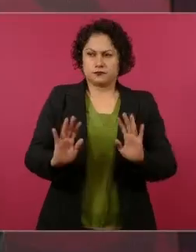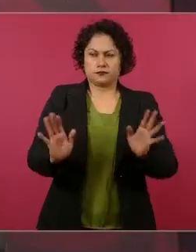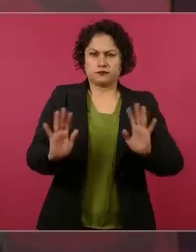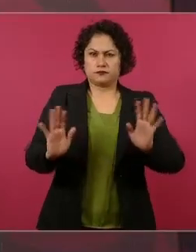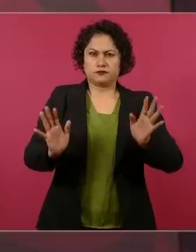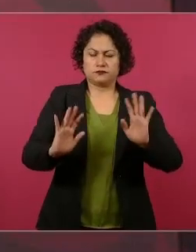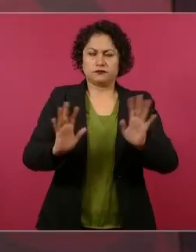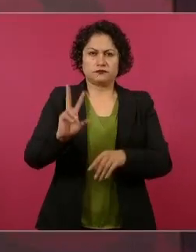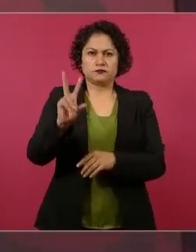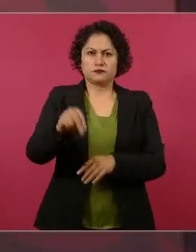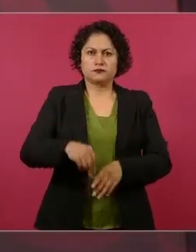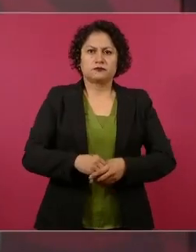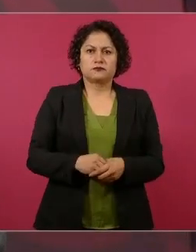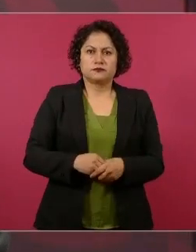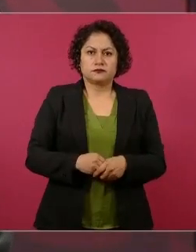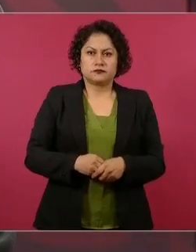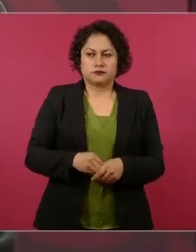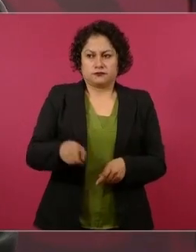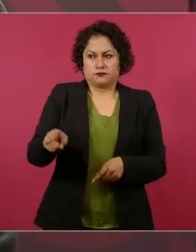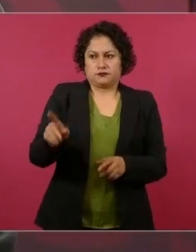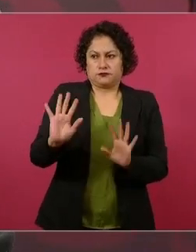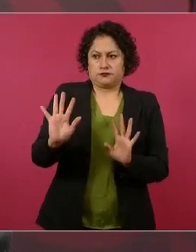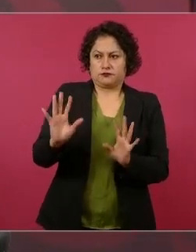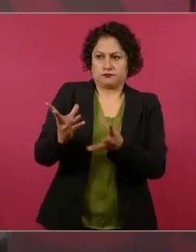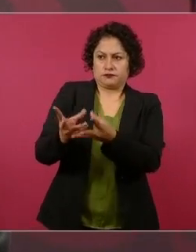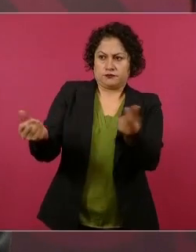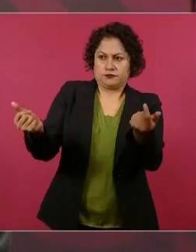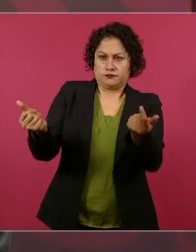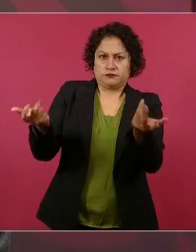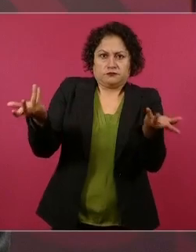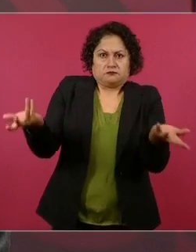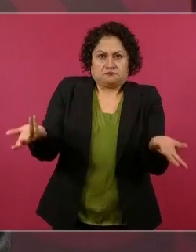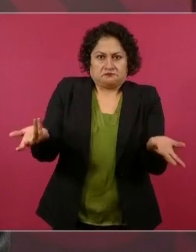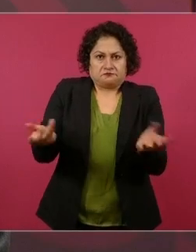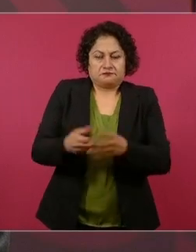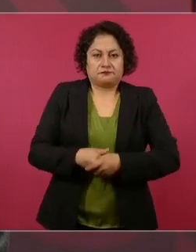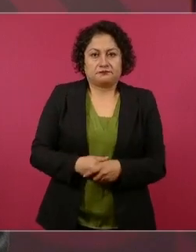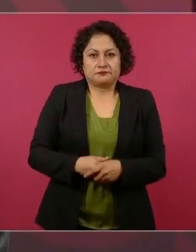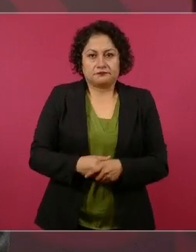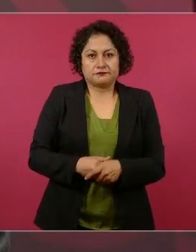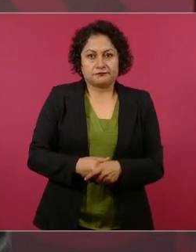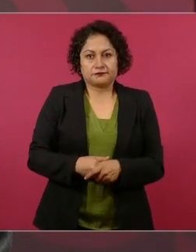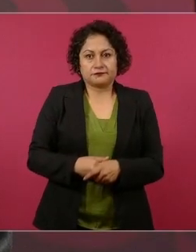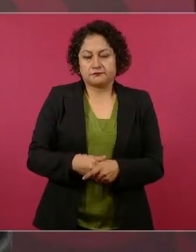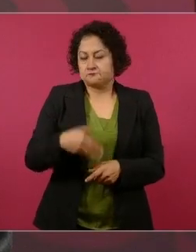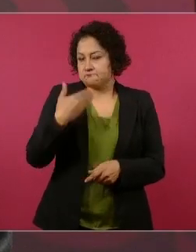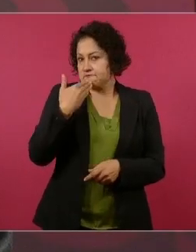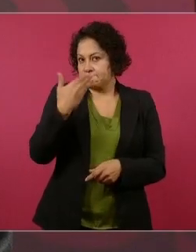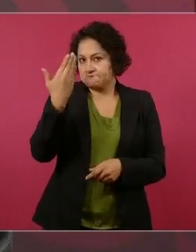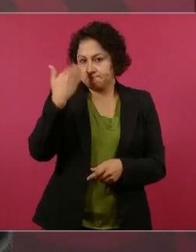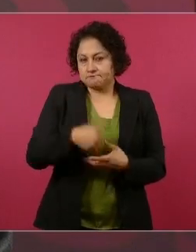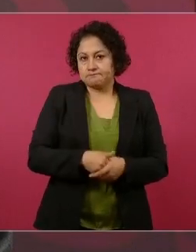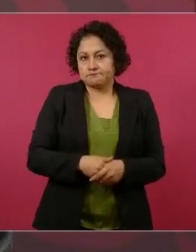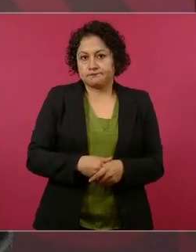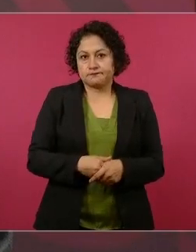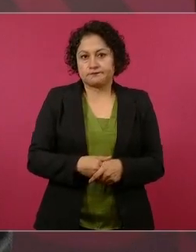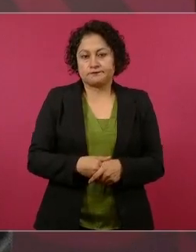No. Si ya se resolvió, ¿ya para qué? ¿Sí? Qué bueno.